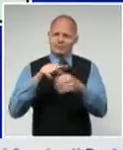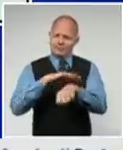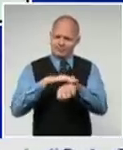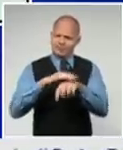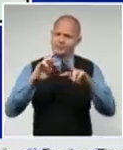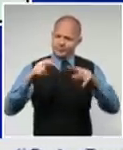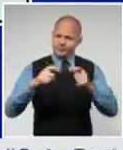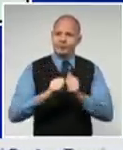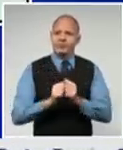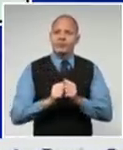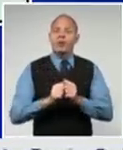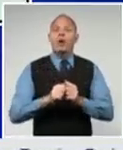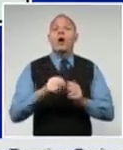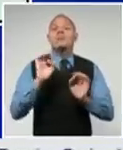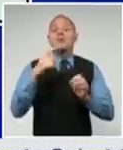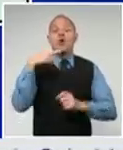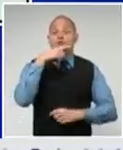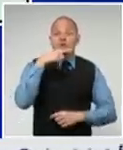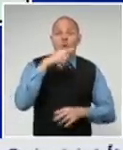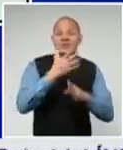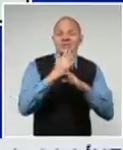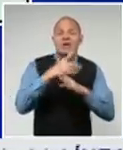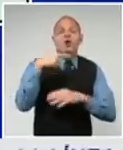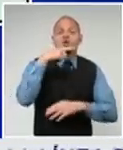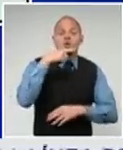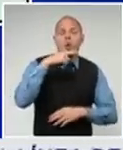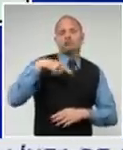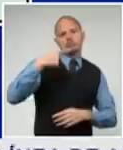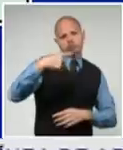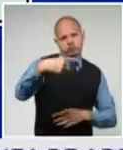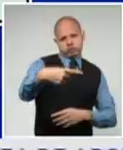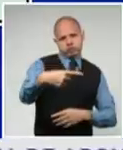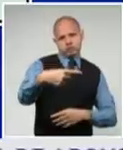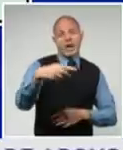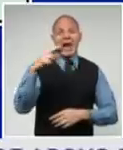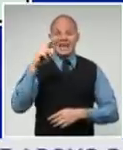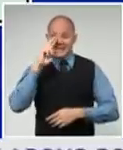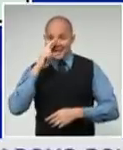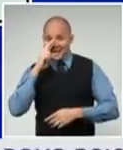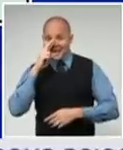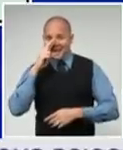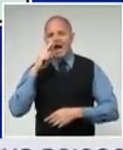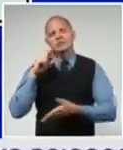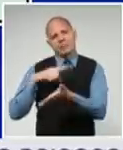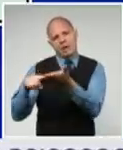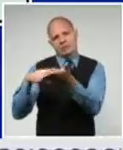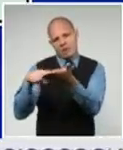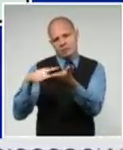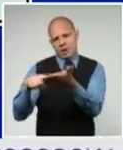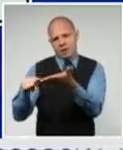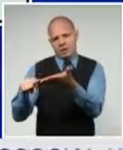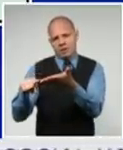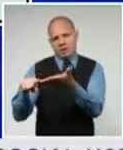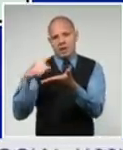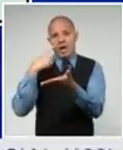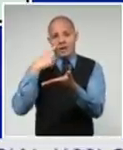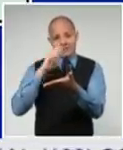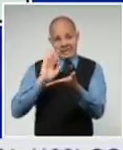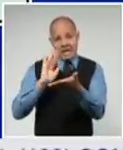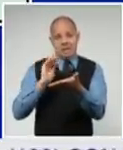es el reporte diario. Las negras el semanal y el reporte diario. Ustedes ven que se hizo una